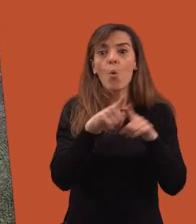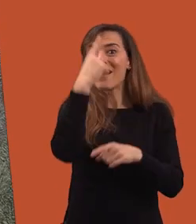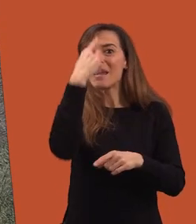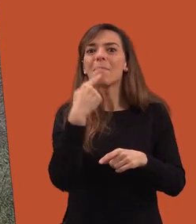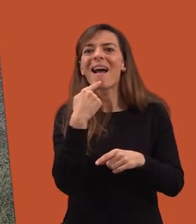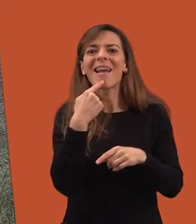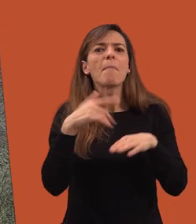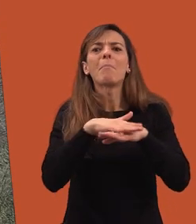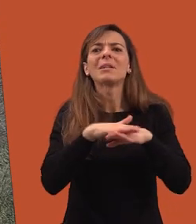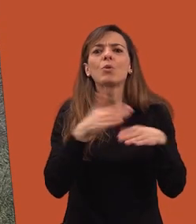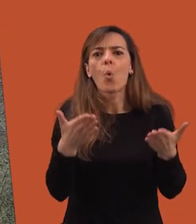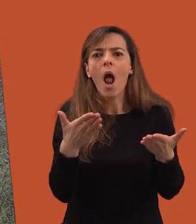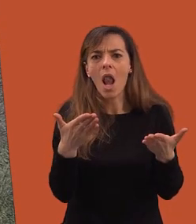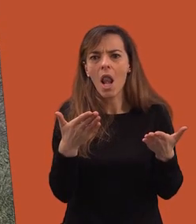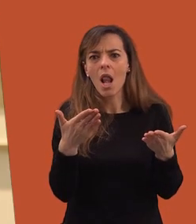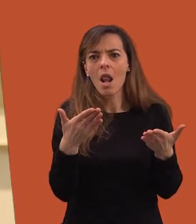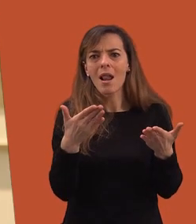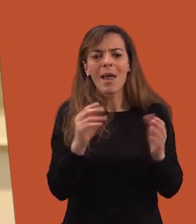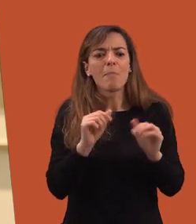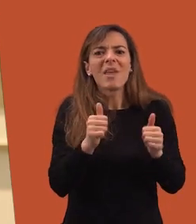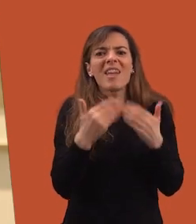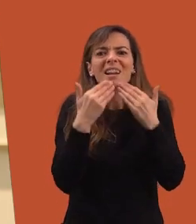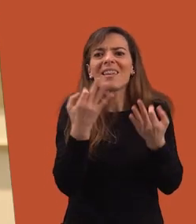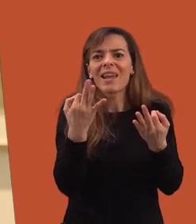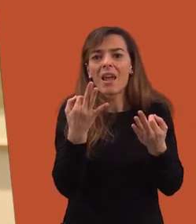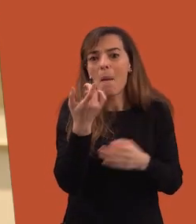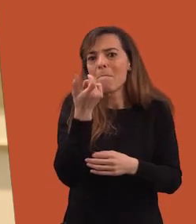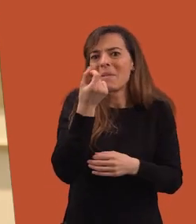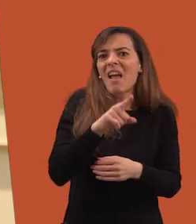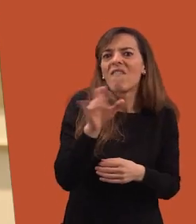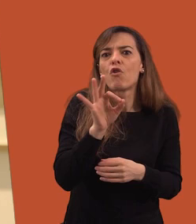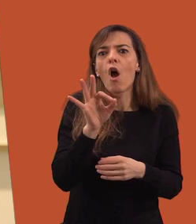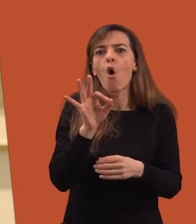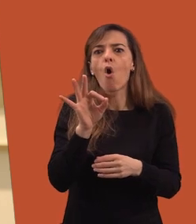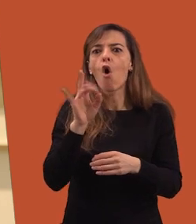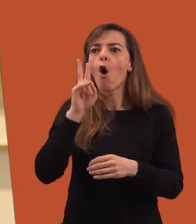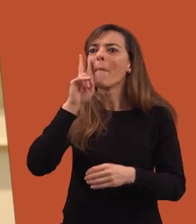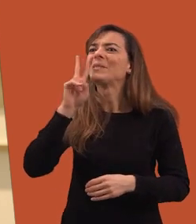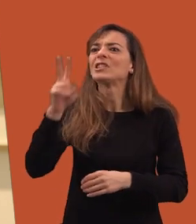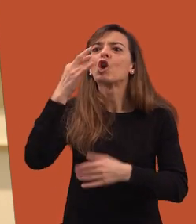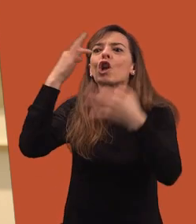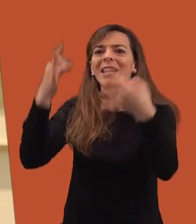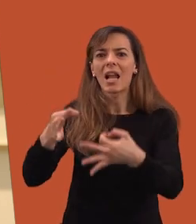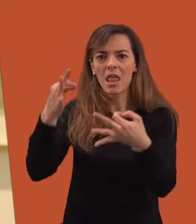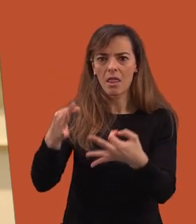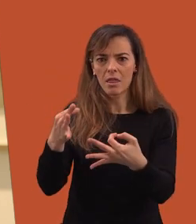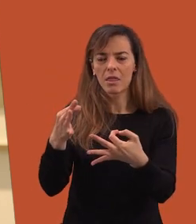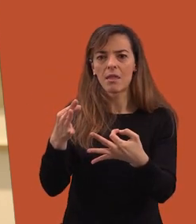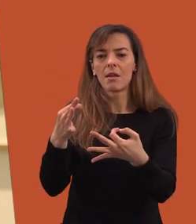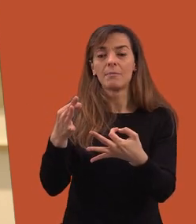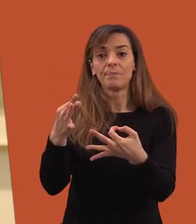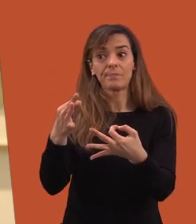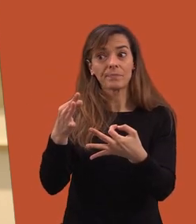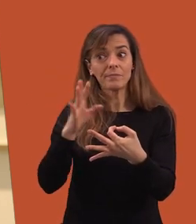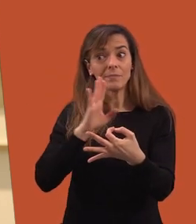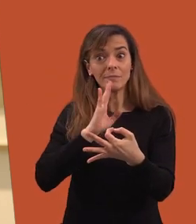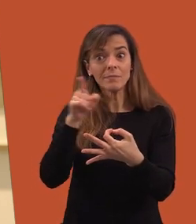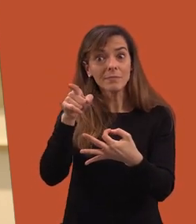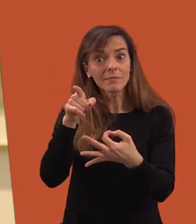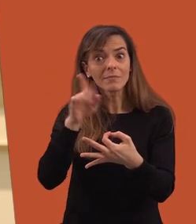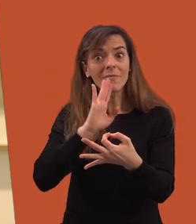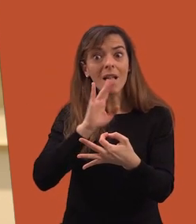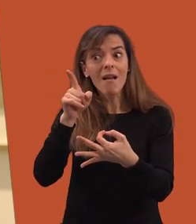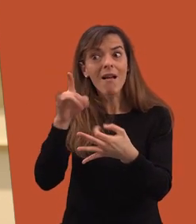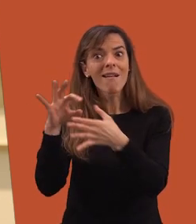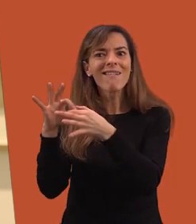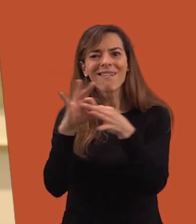imagen empieza por una metáfora o una visión de la realidad que también tiene